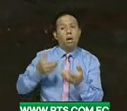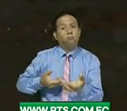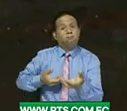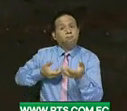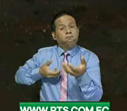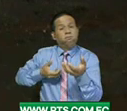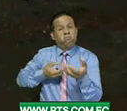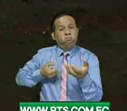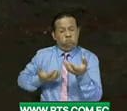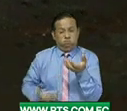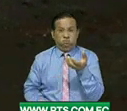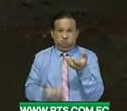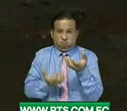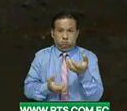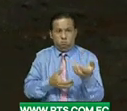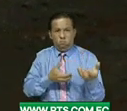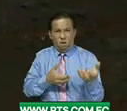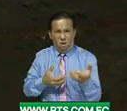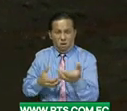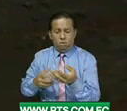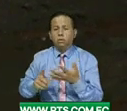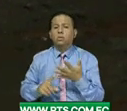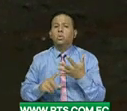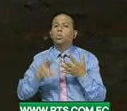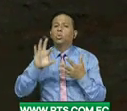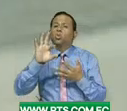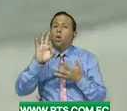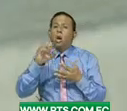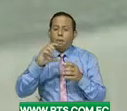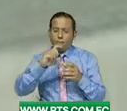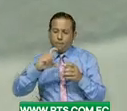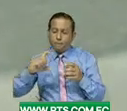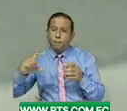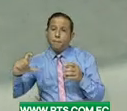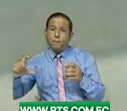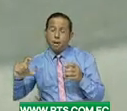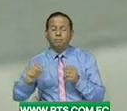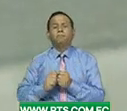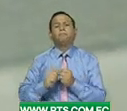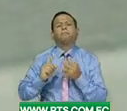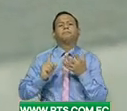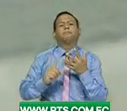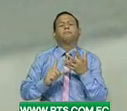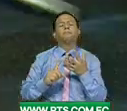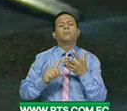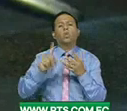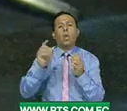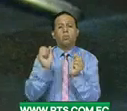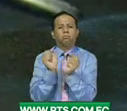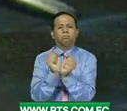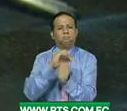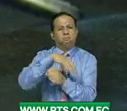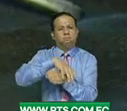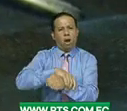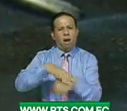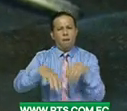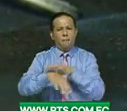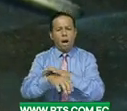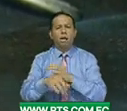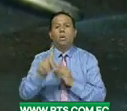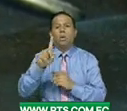pistola automática, 9 municiones calibre 9 milímetros, 1 par de esposas, 1